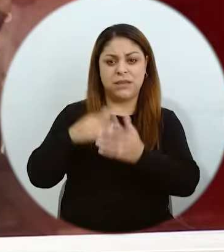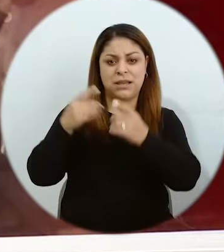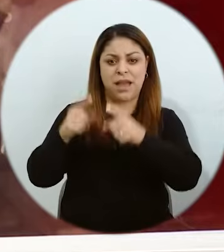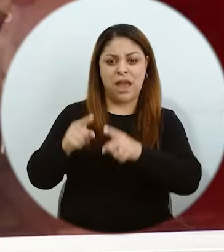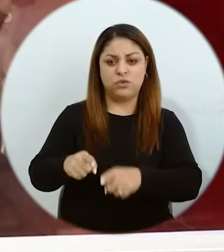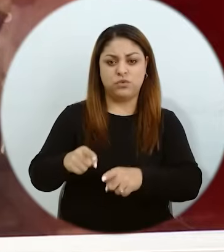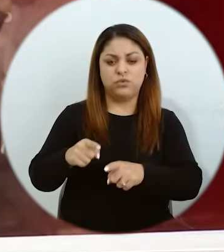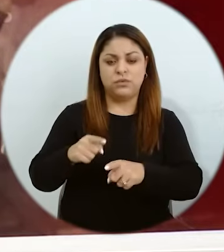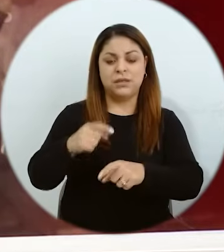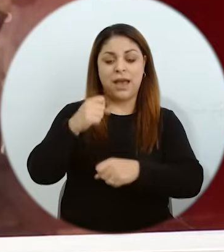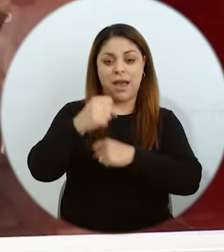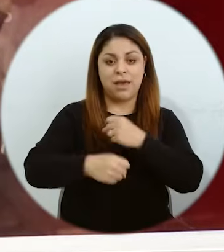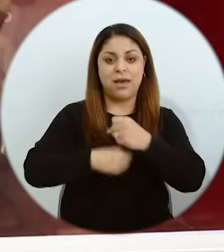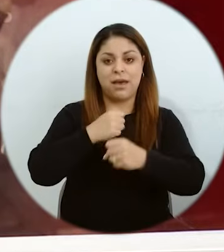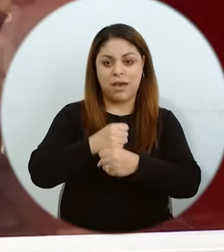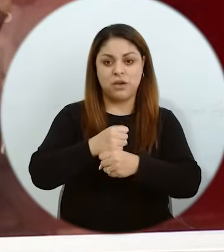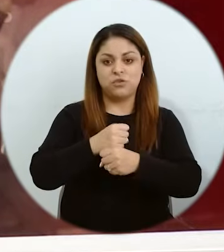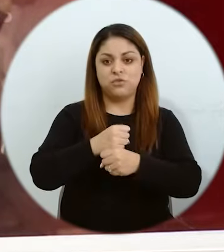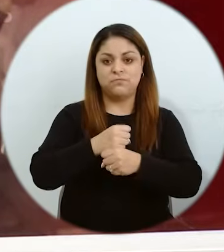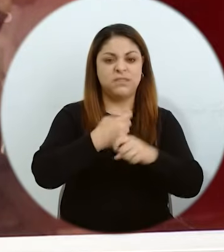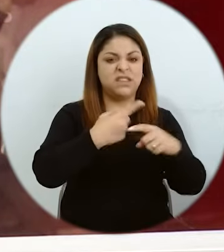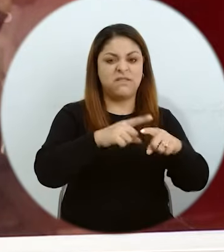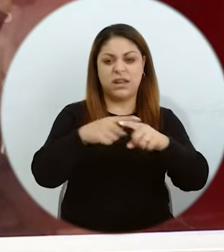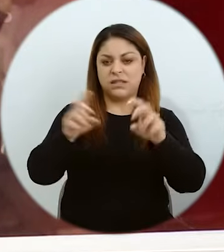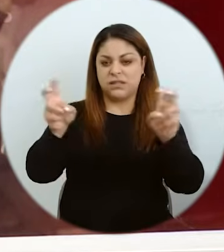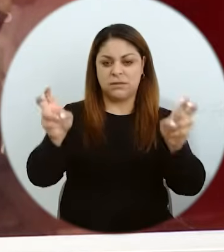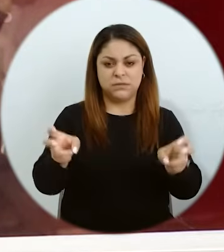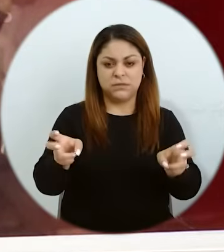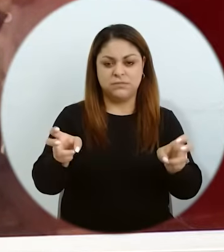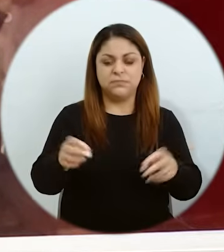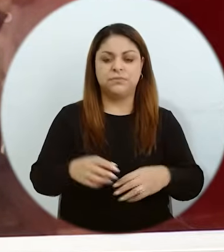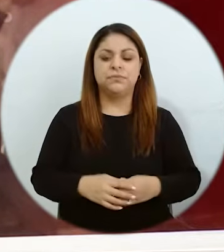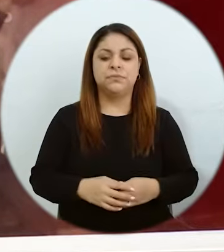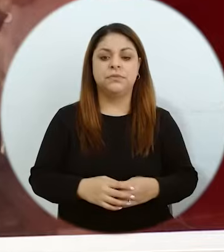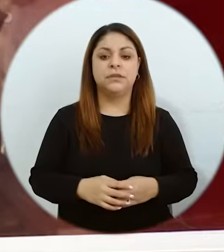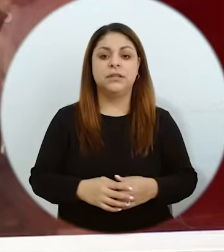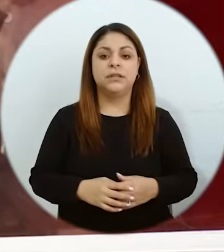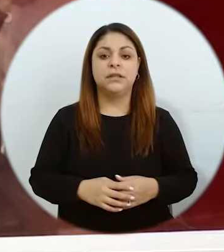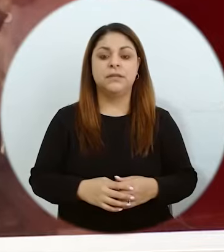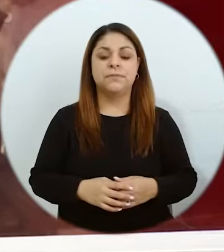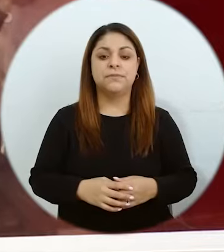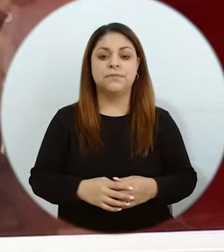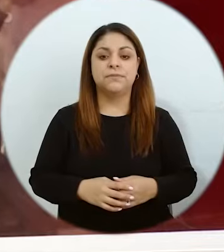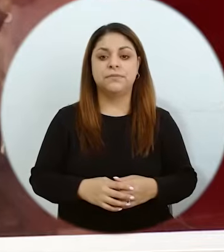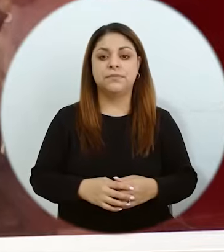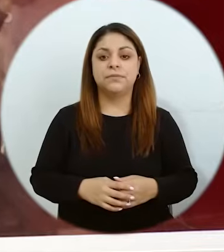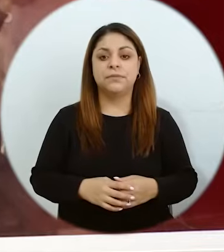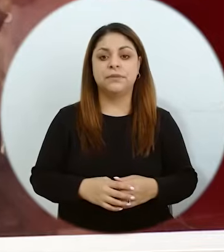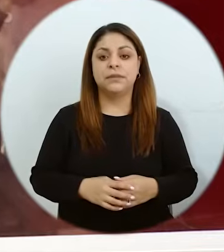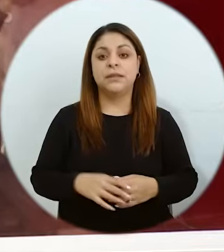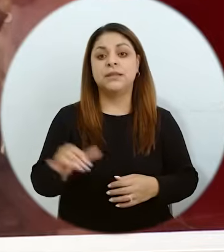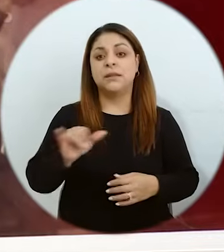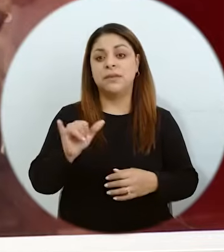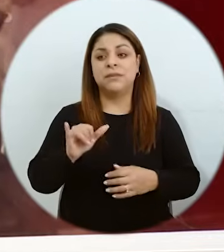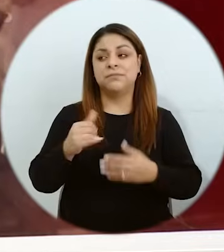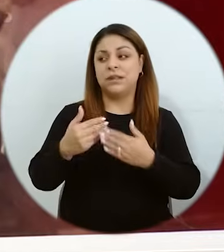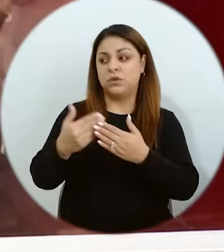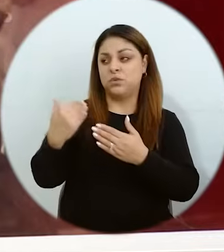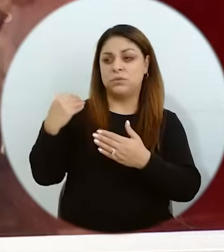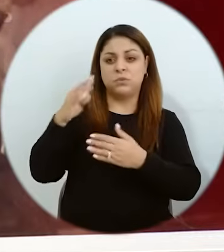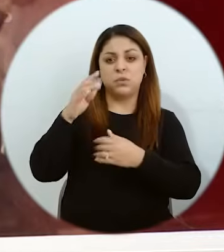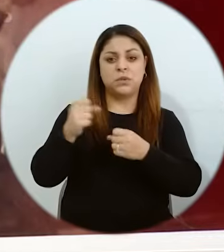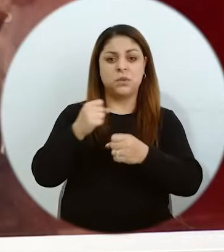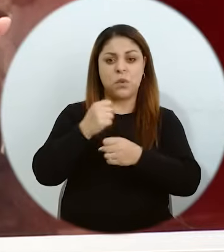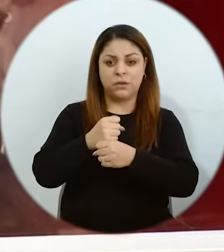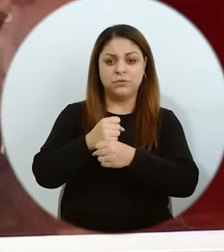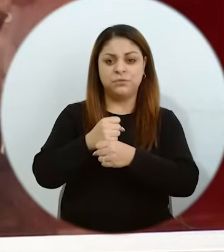año ingresan en las distintas materias. Y además, digamos que la litigiosidad en los últimos